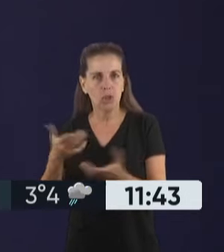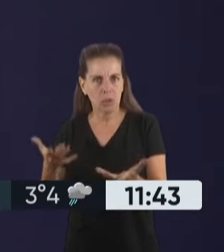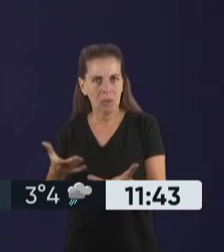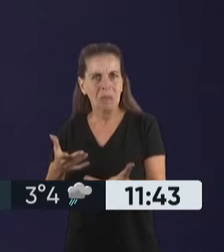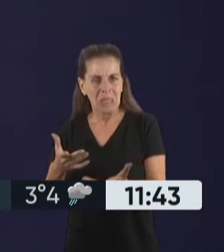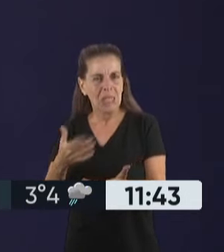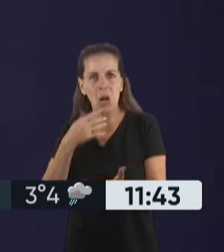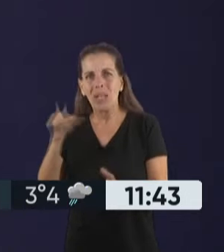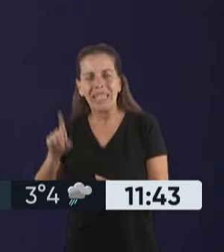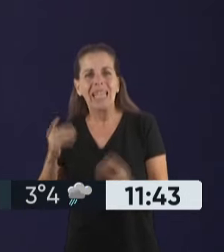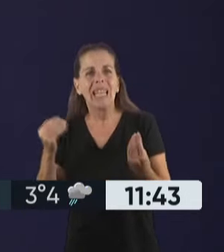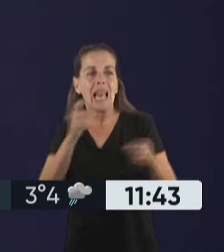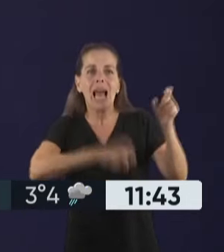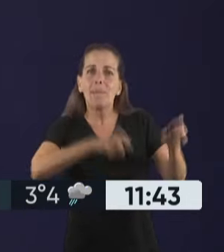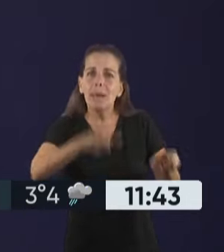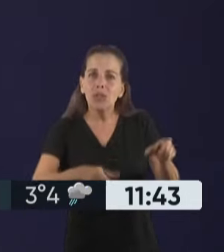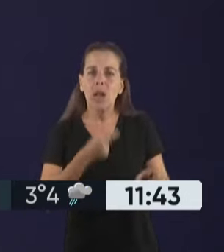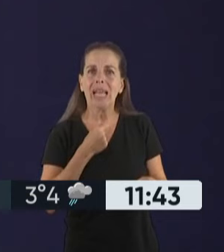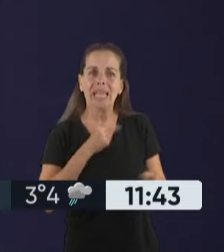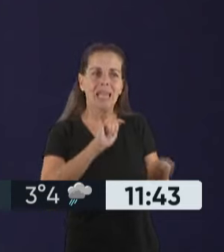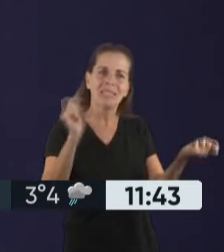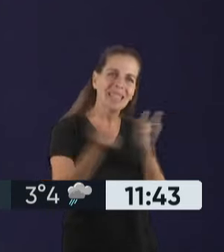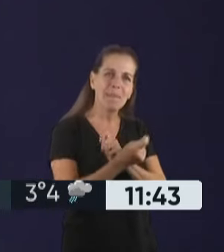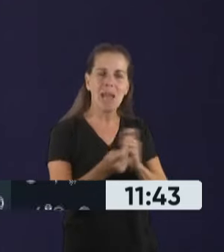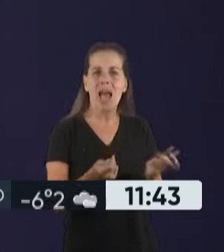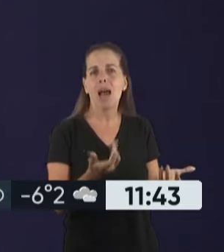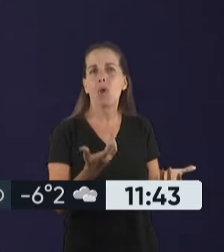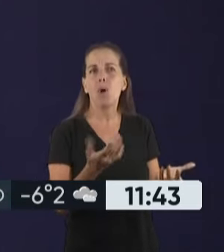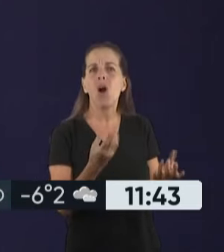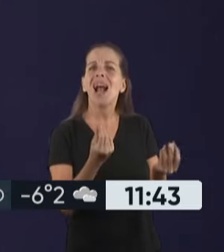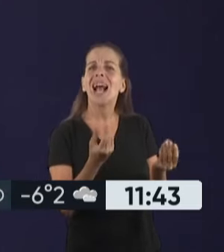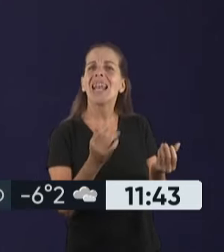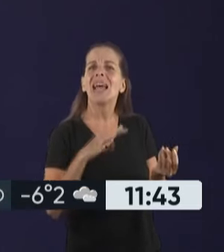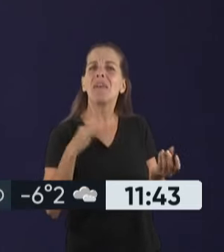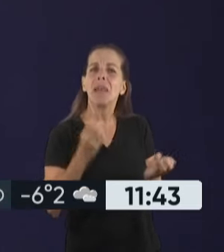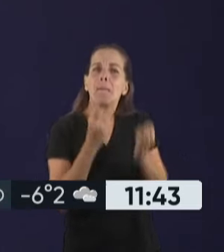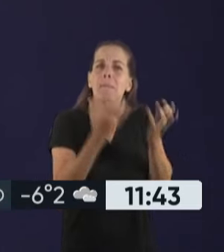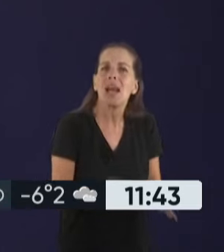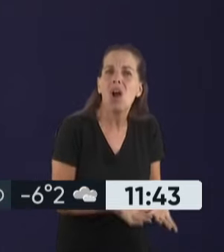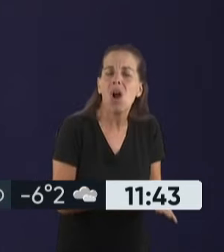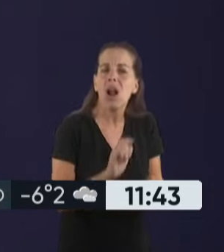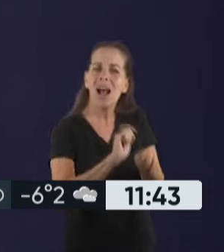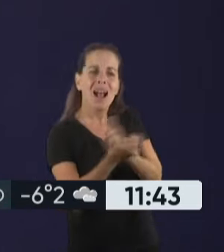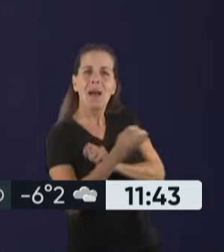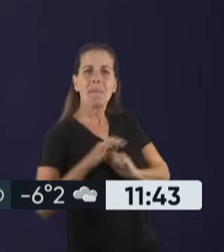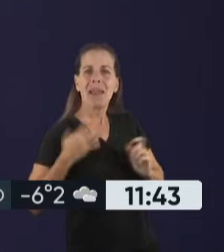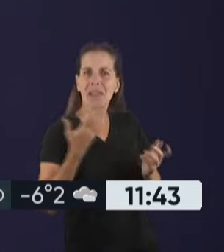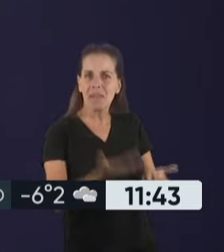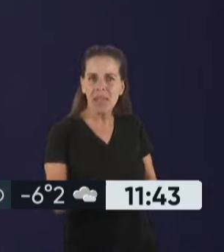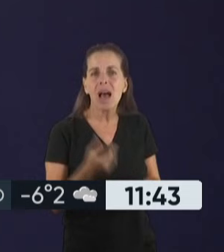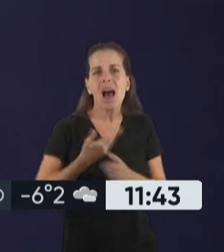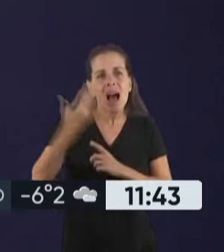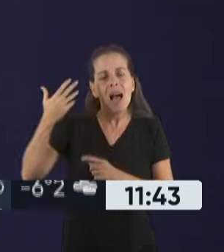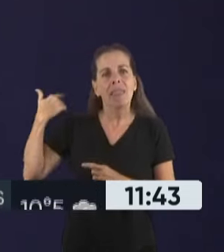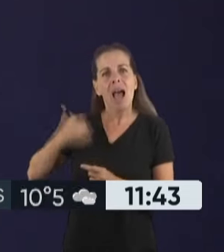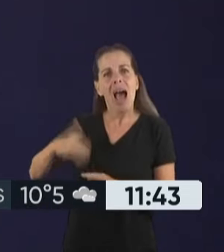esa decadencia que no quiere seguir viviendo en esa en esa Argentina que cada vez tenía iba multiplicando